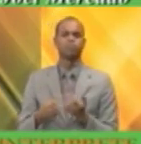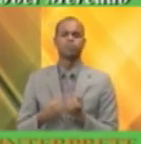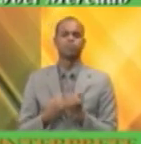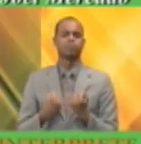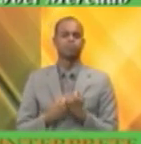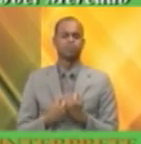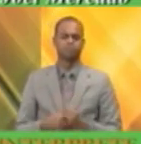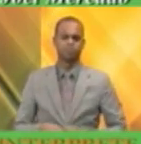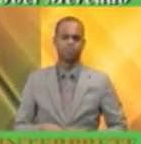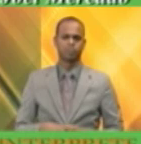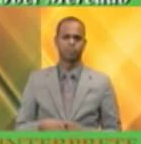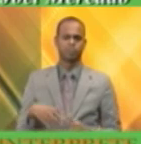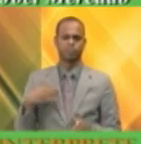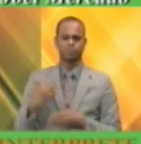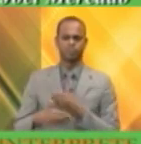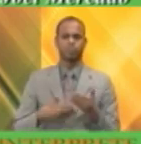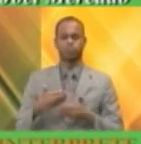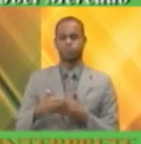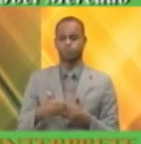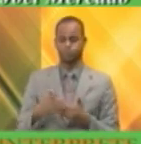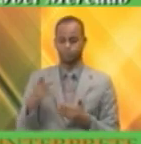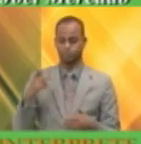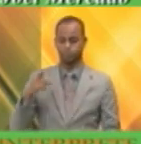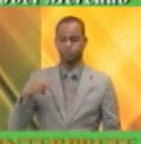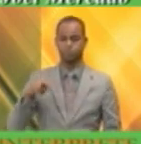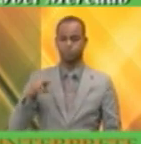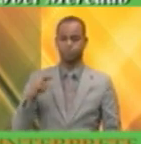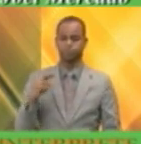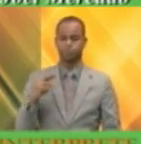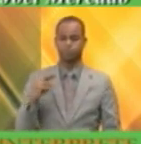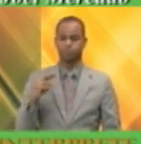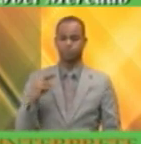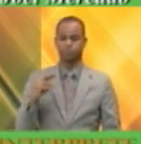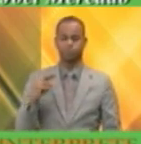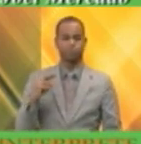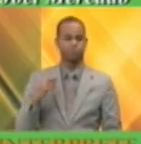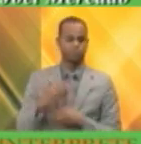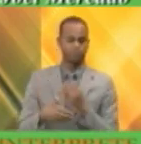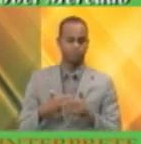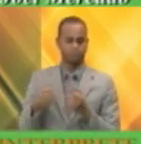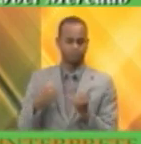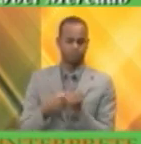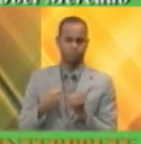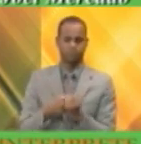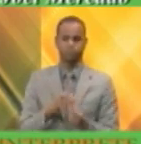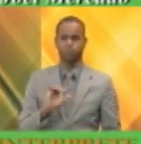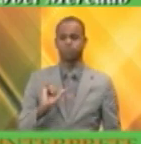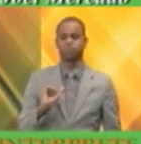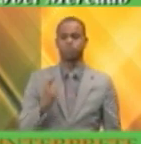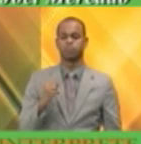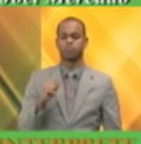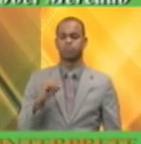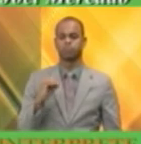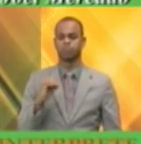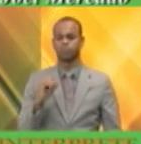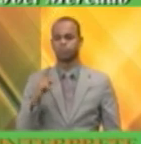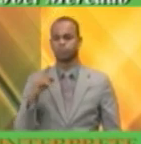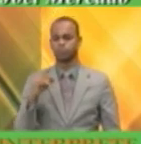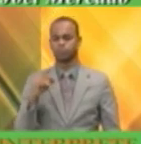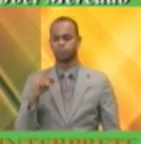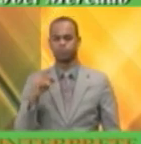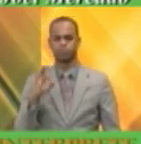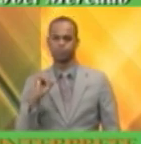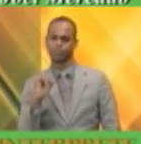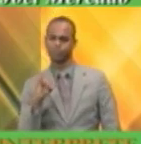de solidaridad, lo que nosotros como Paralímpico Agito Foundation, ¿se entiende? Entonces,